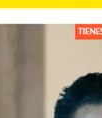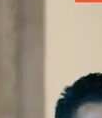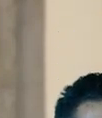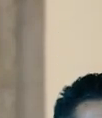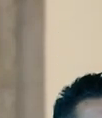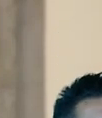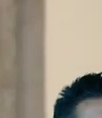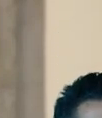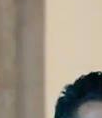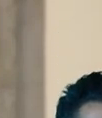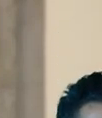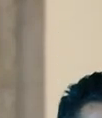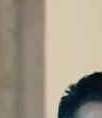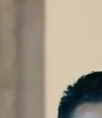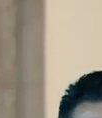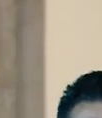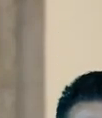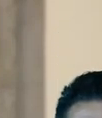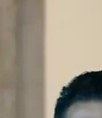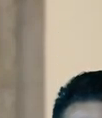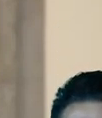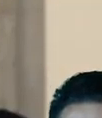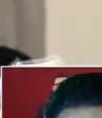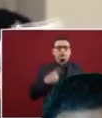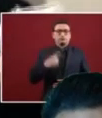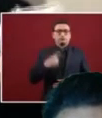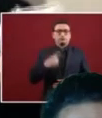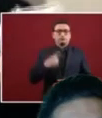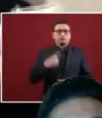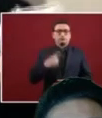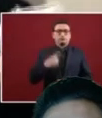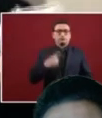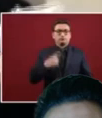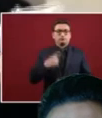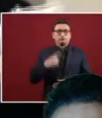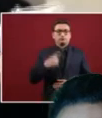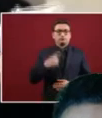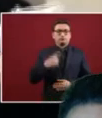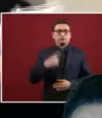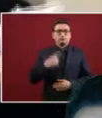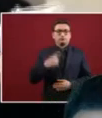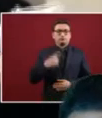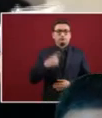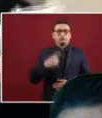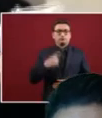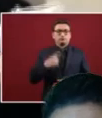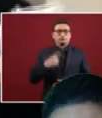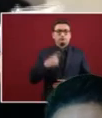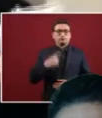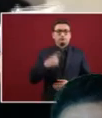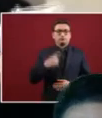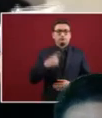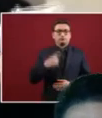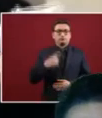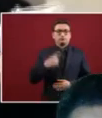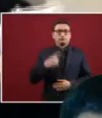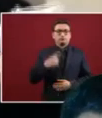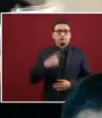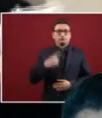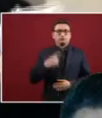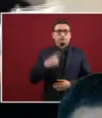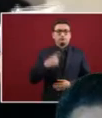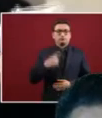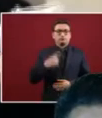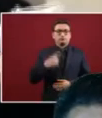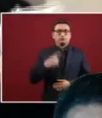presentar cómo está circulando esta nota. Vamos a ver. Acusan que le quitaron la acreditación a reportero